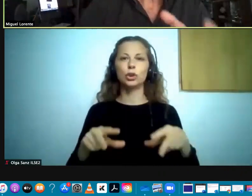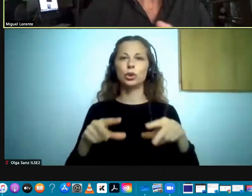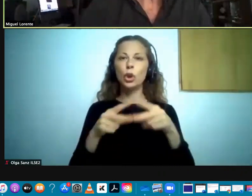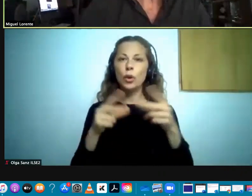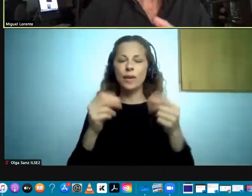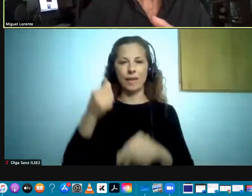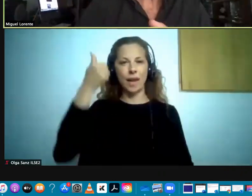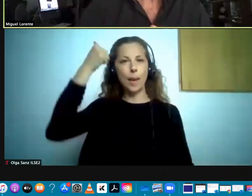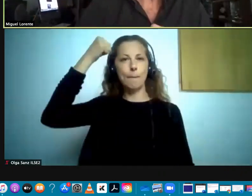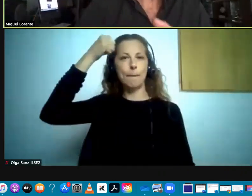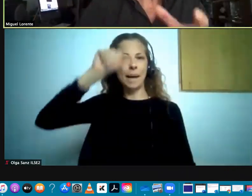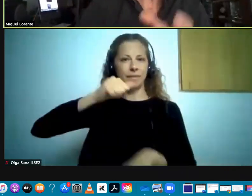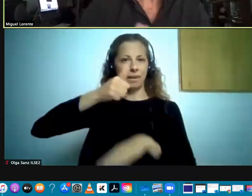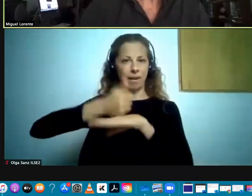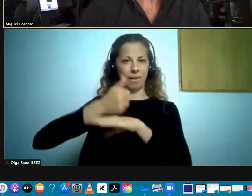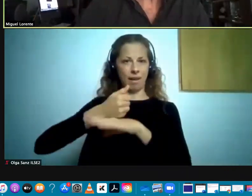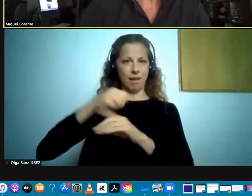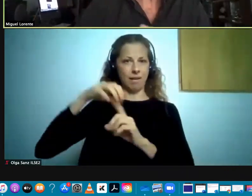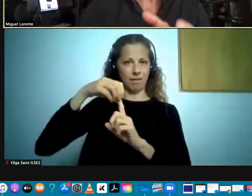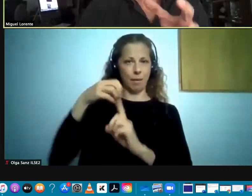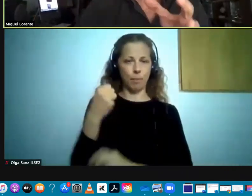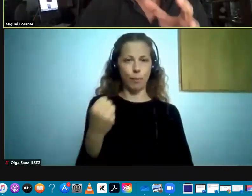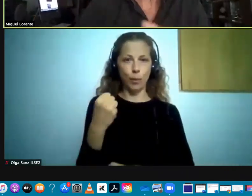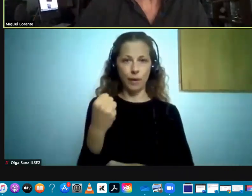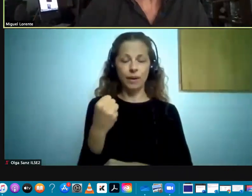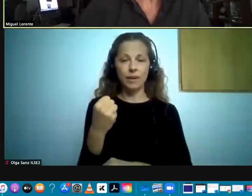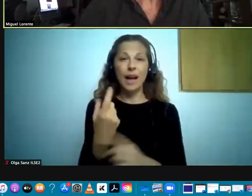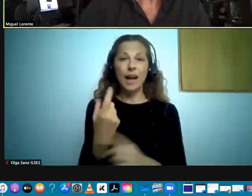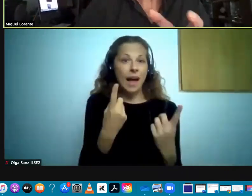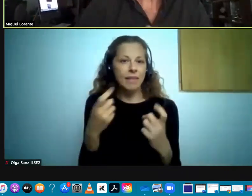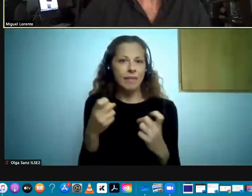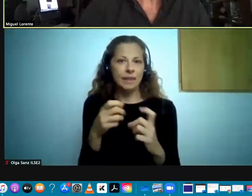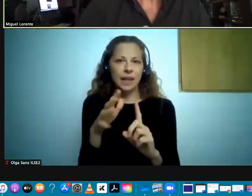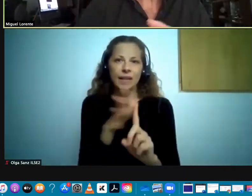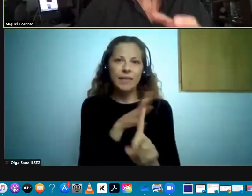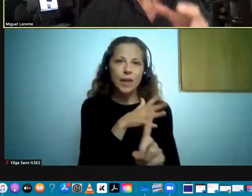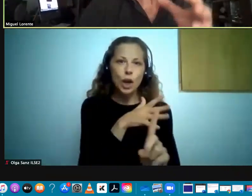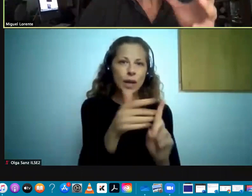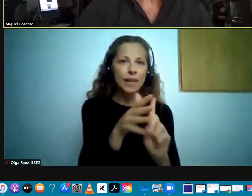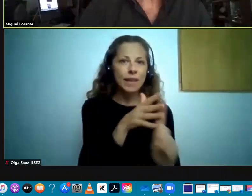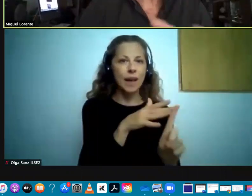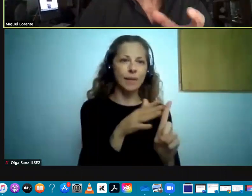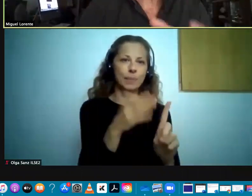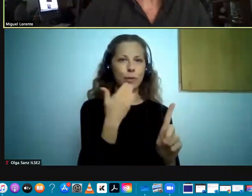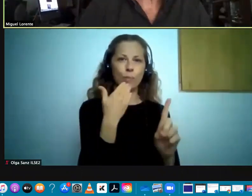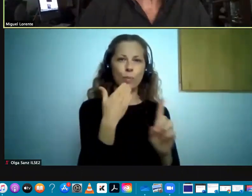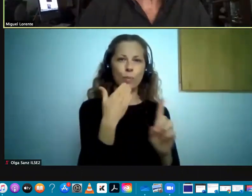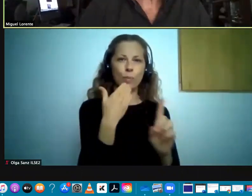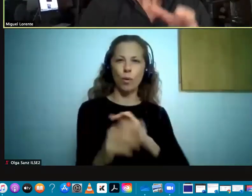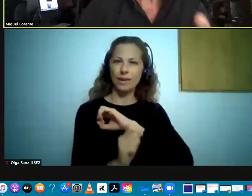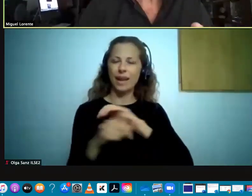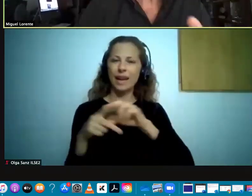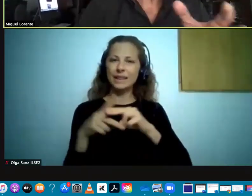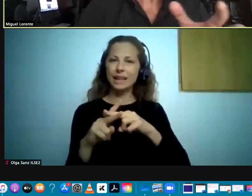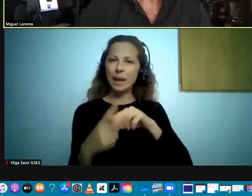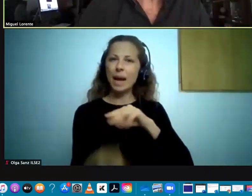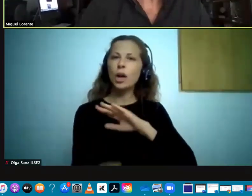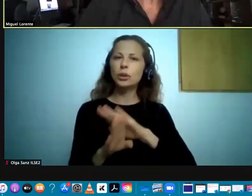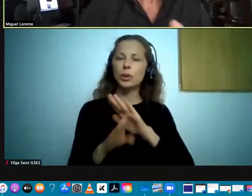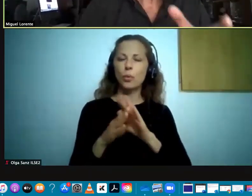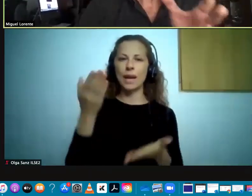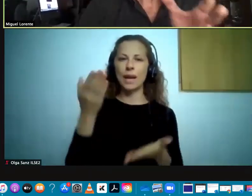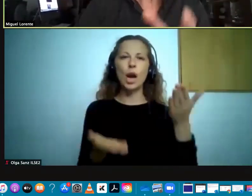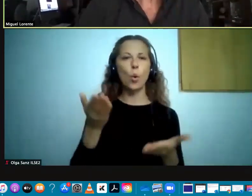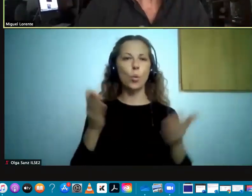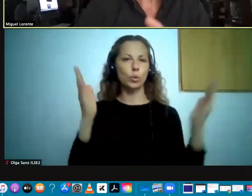patriarcal necesita la violencia como argumento y como instrumento para mantener la injusticia social, los privilegios de